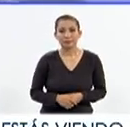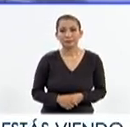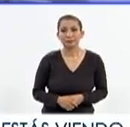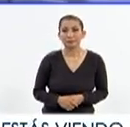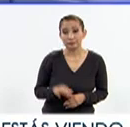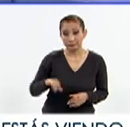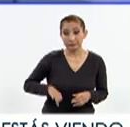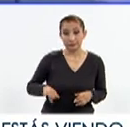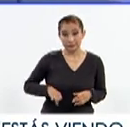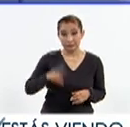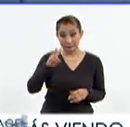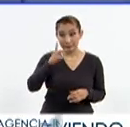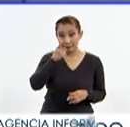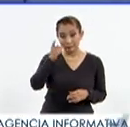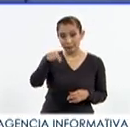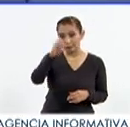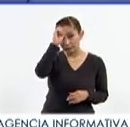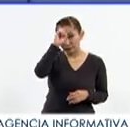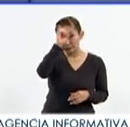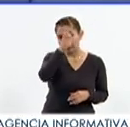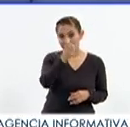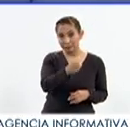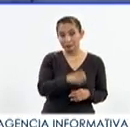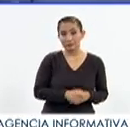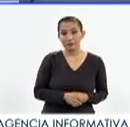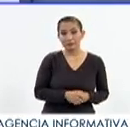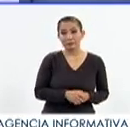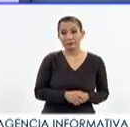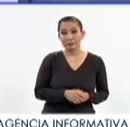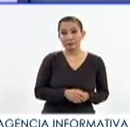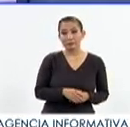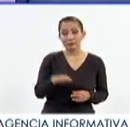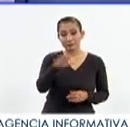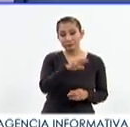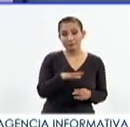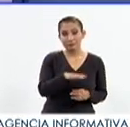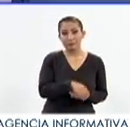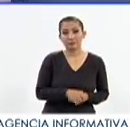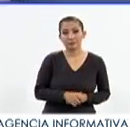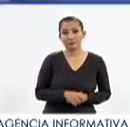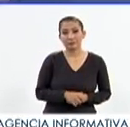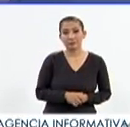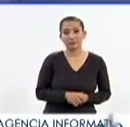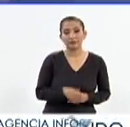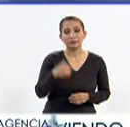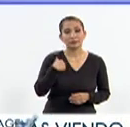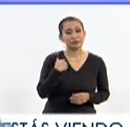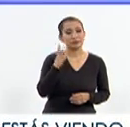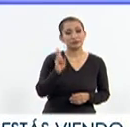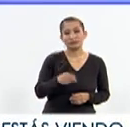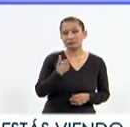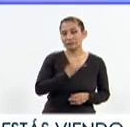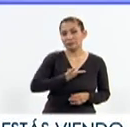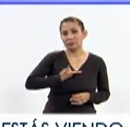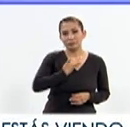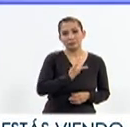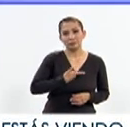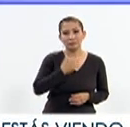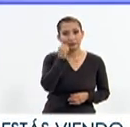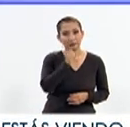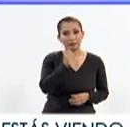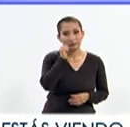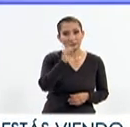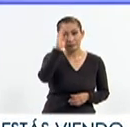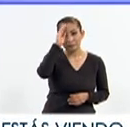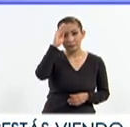Pues interesante, ¿no? Lo que hemos dicho. ¿Tú qué opinas sobre esta importante disciplina? Bueno, a mí es lo que siempre había querido,